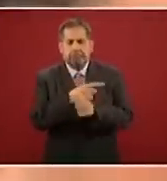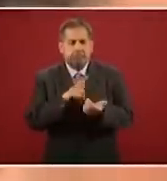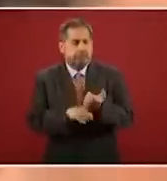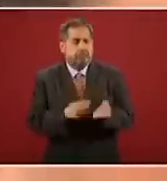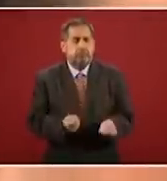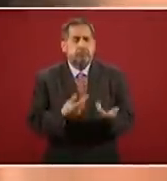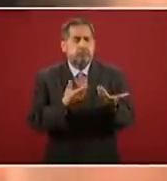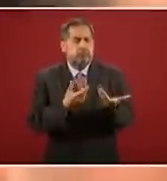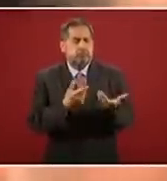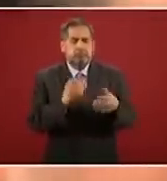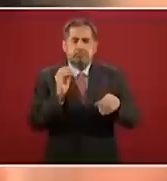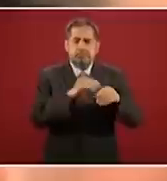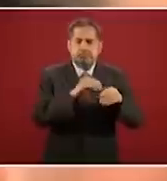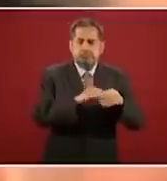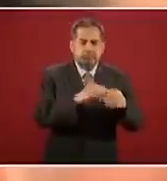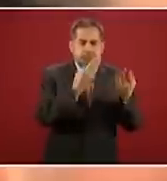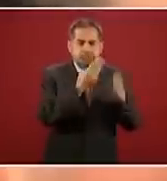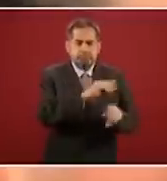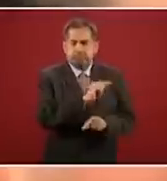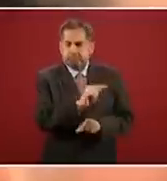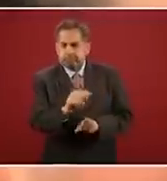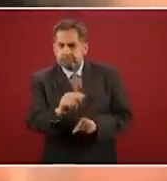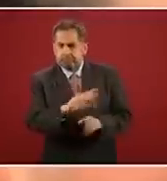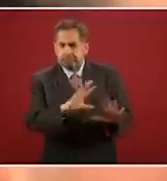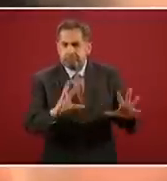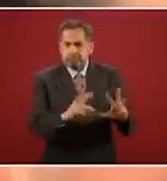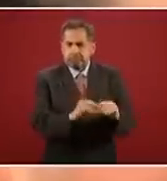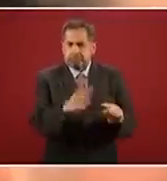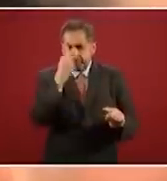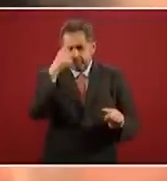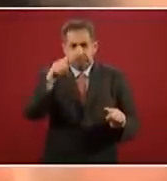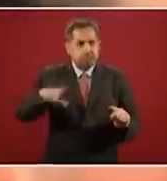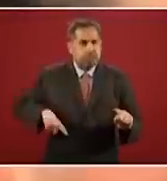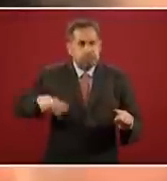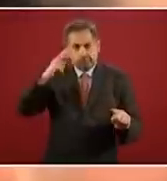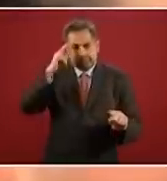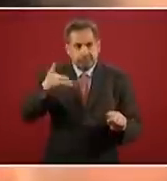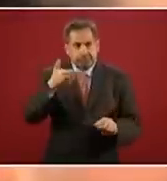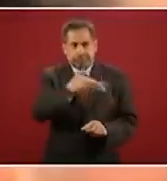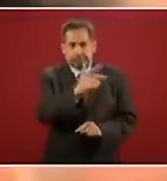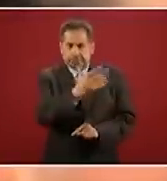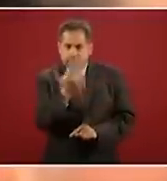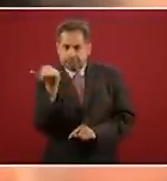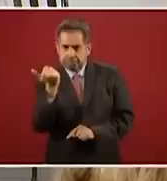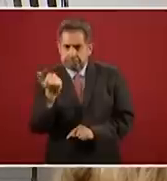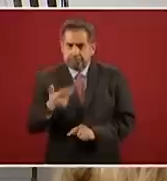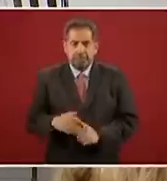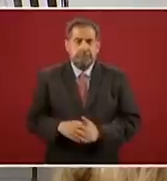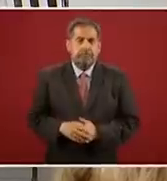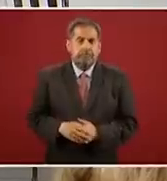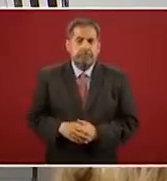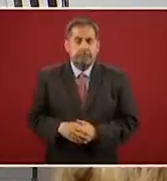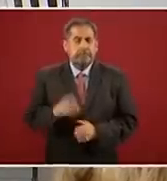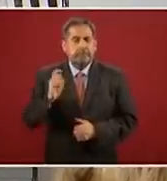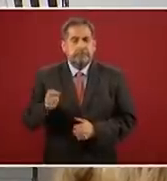en efecto cuentas relacionadas con él para que el gobierno mexicano las pudiera reclamar. Por instrucción